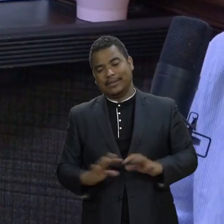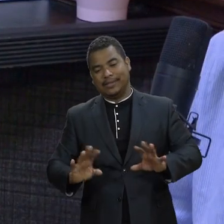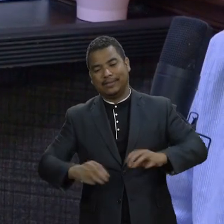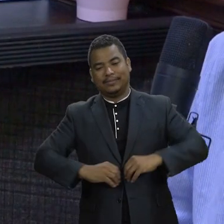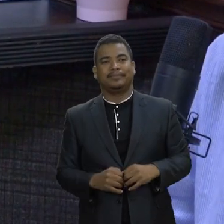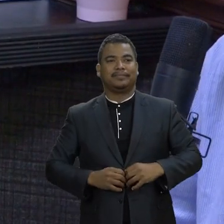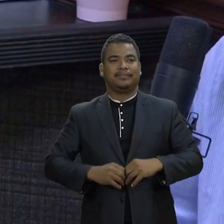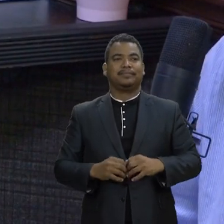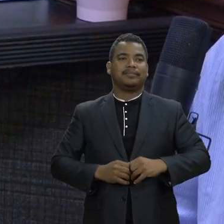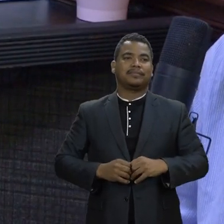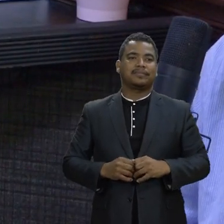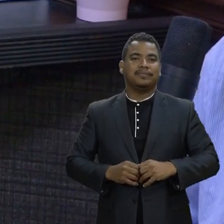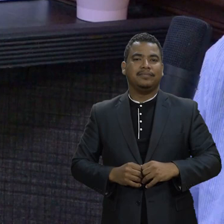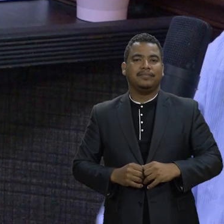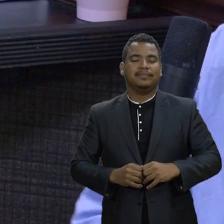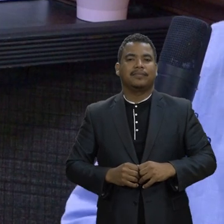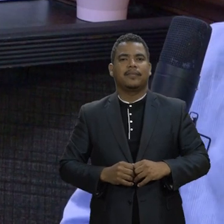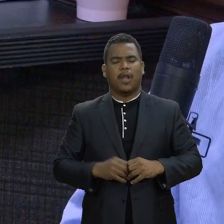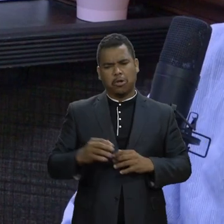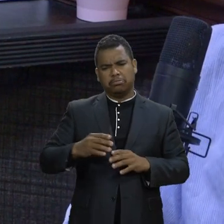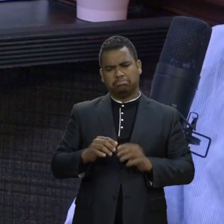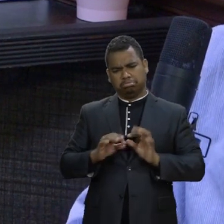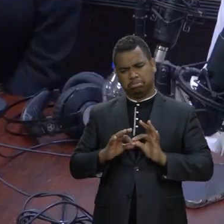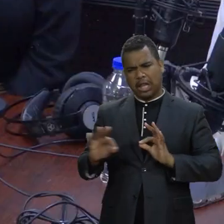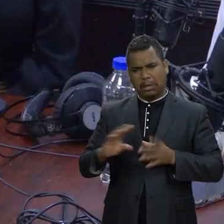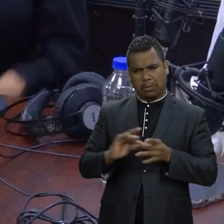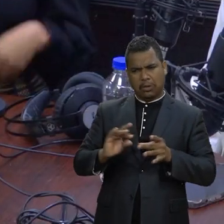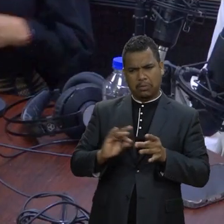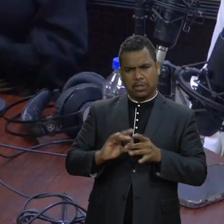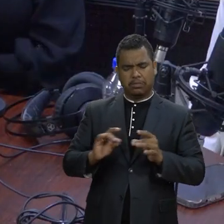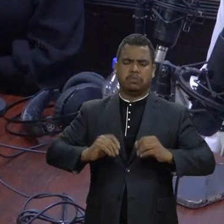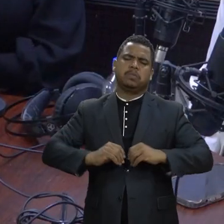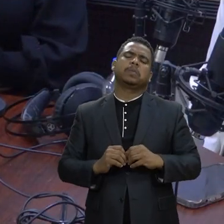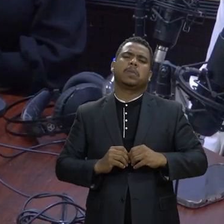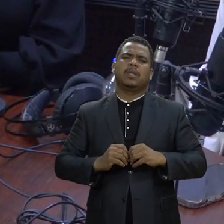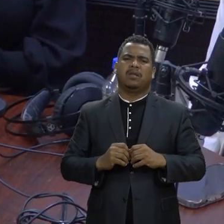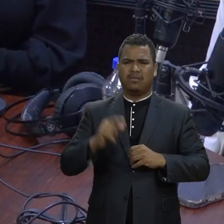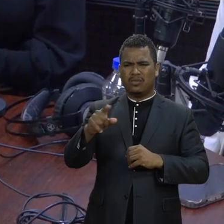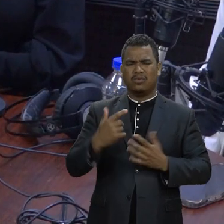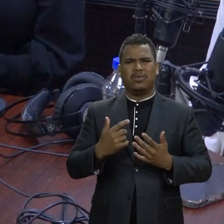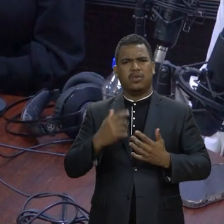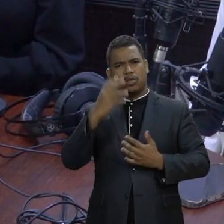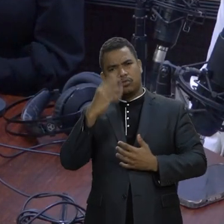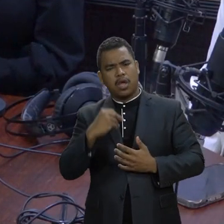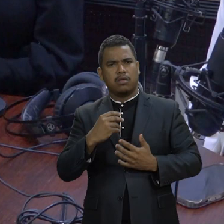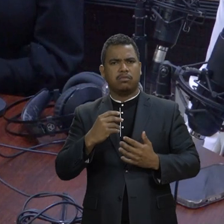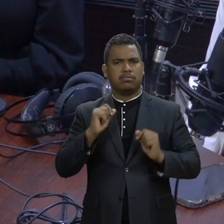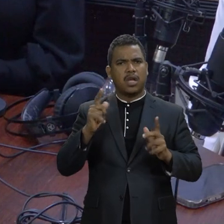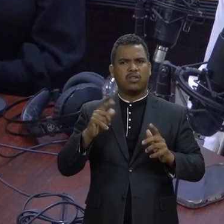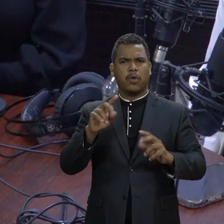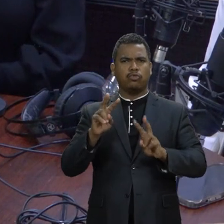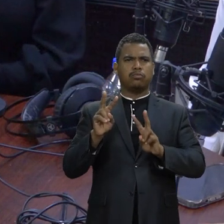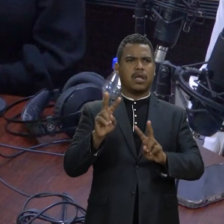ya no. Y en esa misma línea, en cuanto al sueño y el descanso, ¿qué le da esperanzas? ¿Qué la mantiene